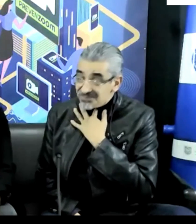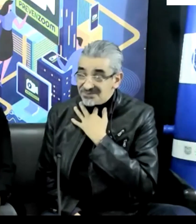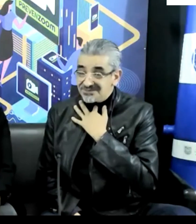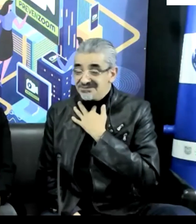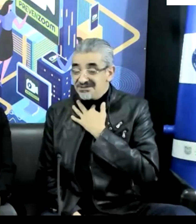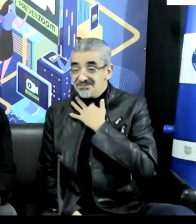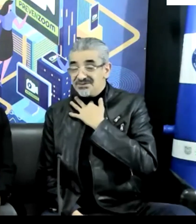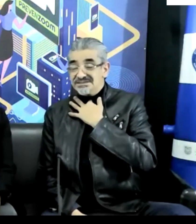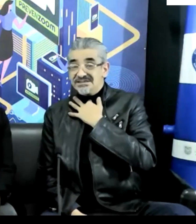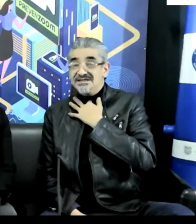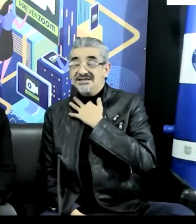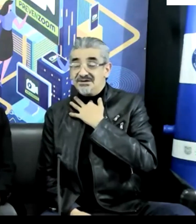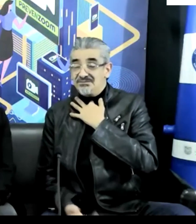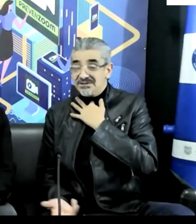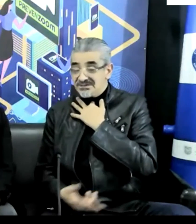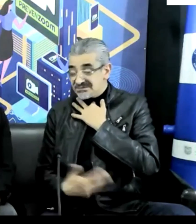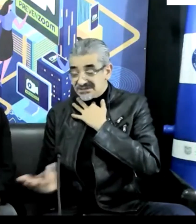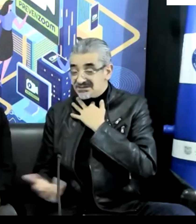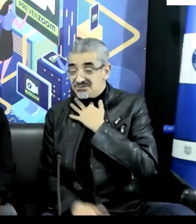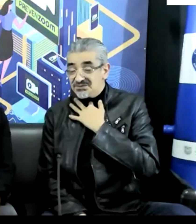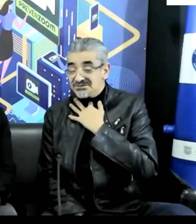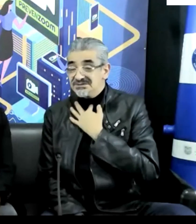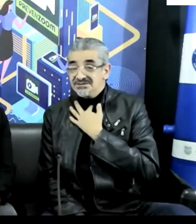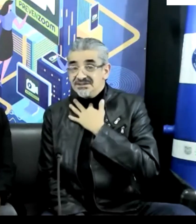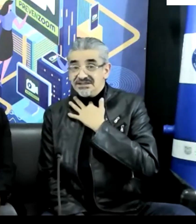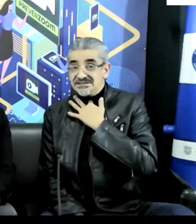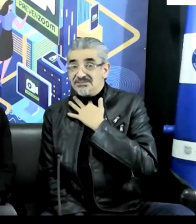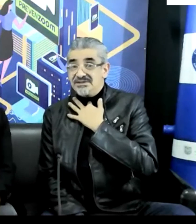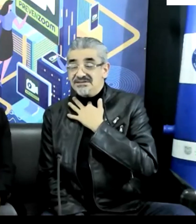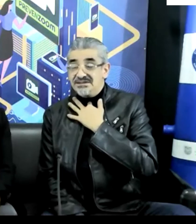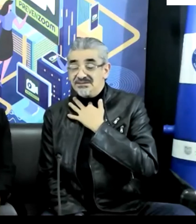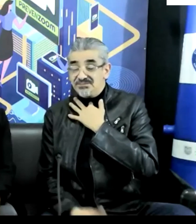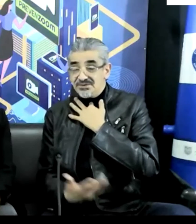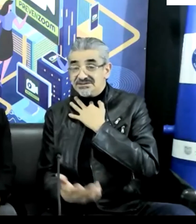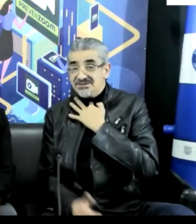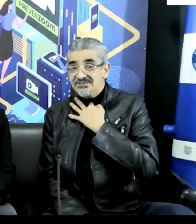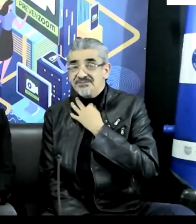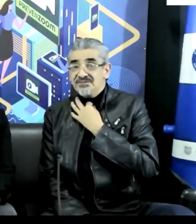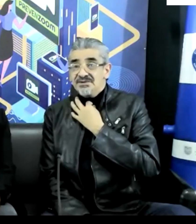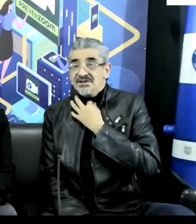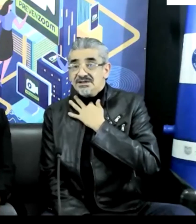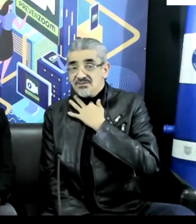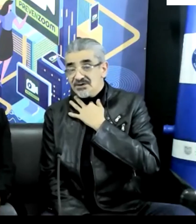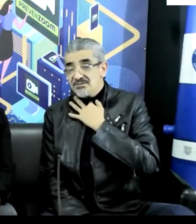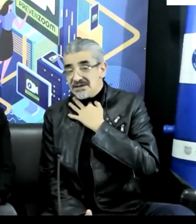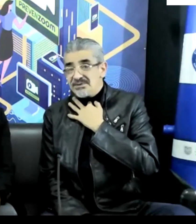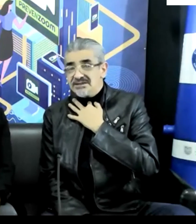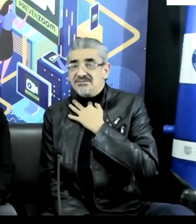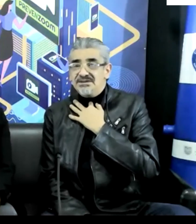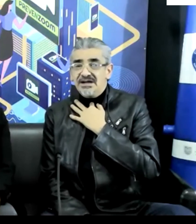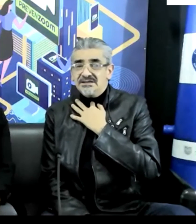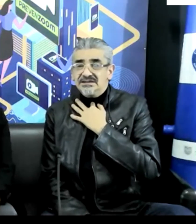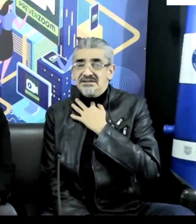Cintia, por acompañarnos juntos en esta proyección. Y bueno, ya